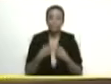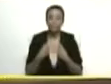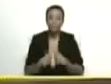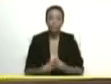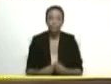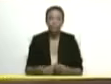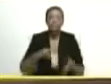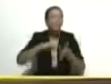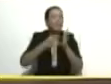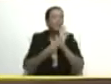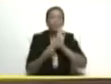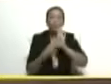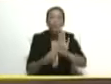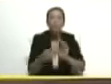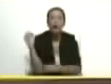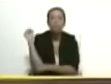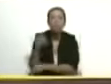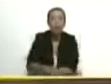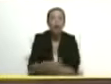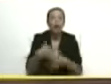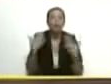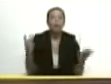2015. ¿Qué significó aquella derrota?